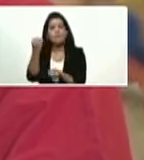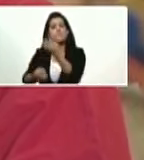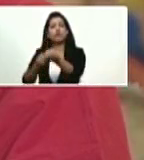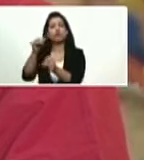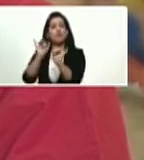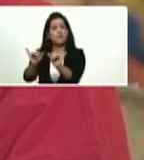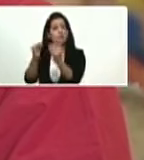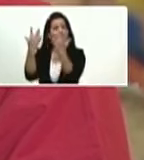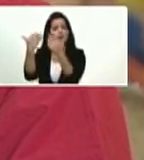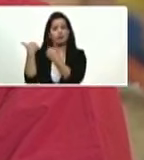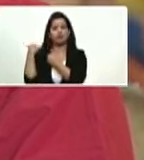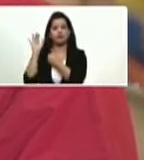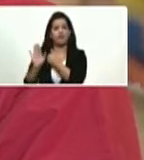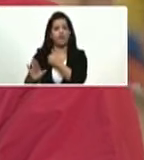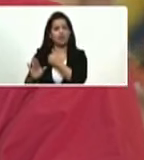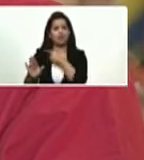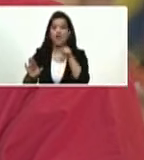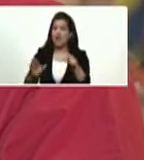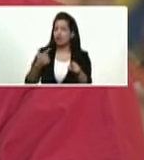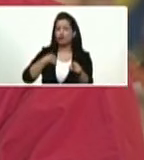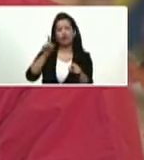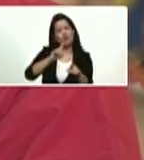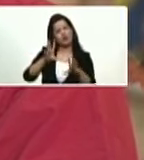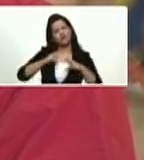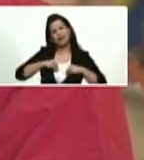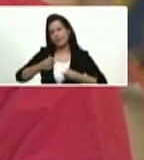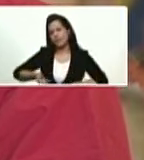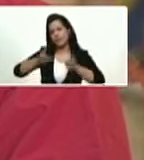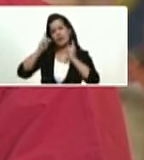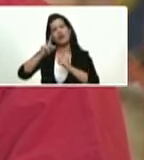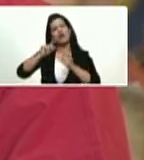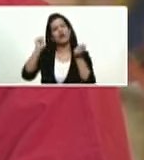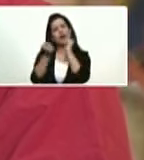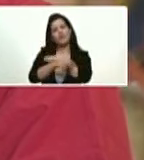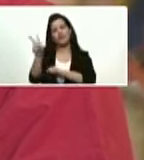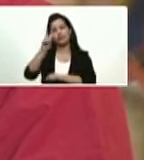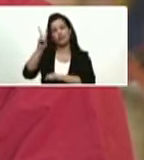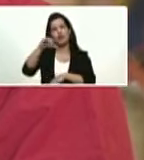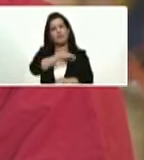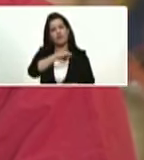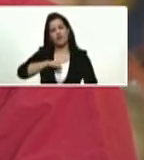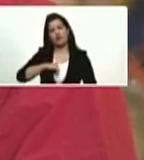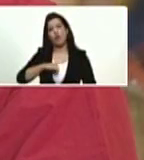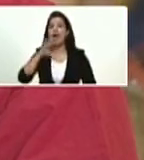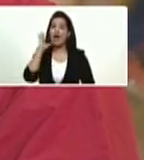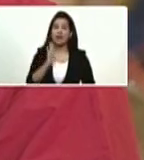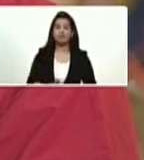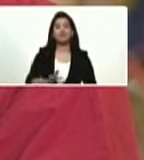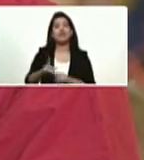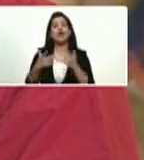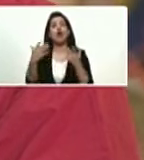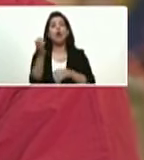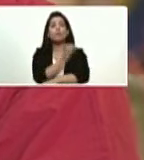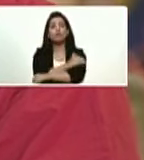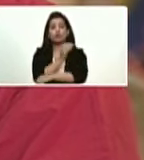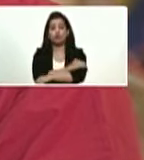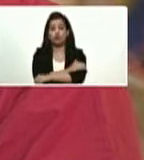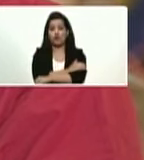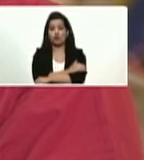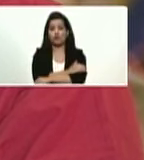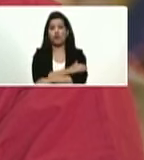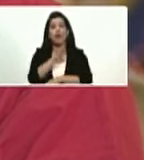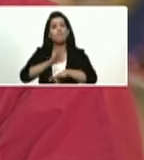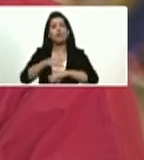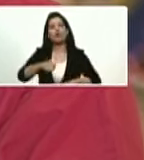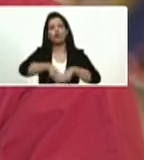dejemos que privaticen el futuro de Venezuela con estas leyes que promueve la derecha, por cuanto vieran los siguientes